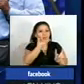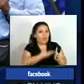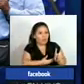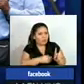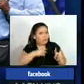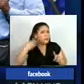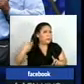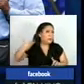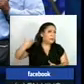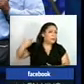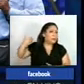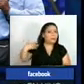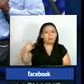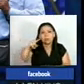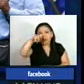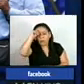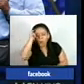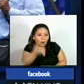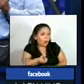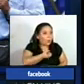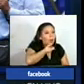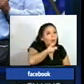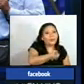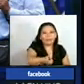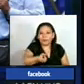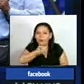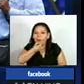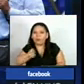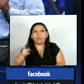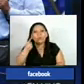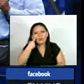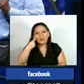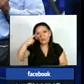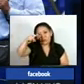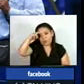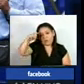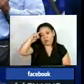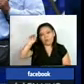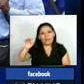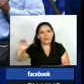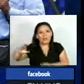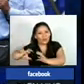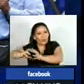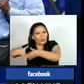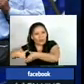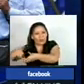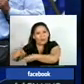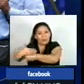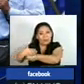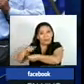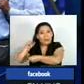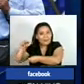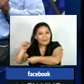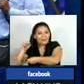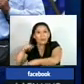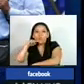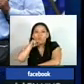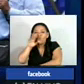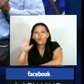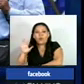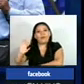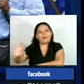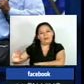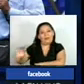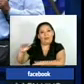amplia trayectoria en los medios de comunicación laboraba para una fracción de la Asamblea Legislativa, la del FMLN, la familia de Red